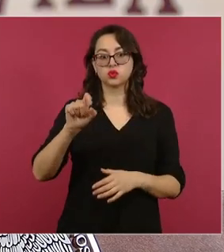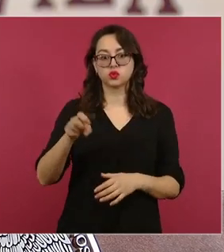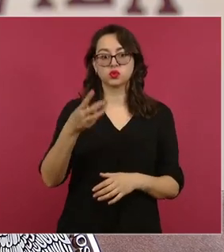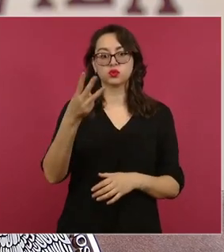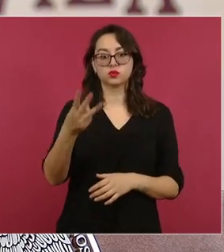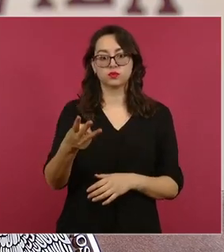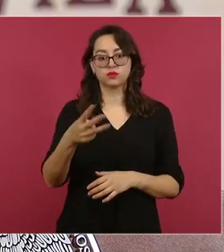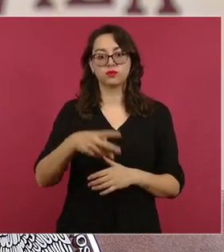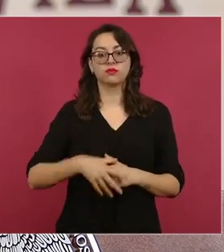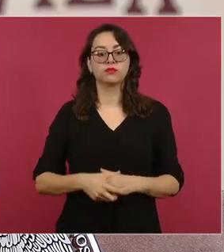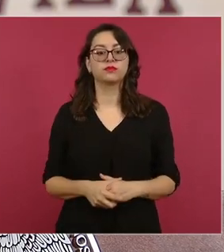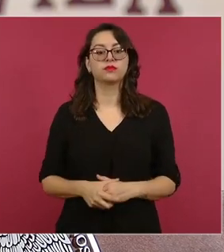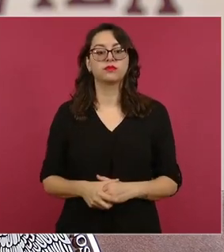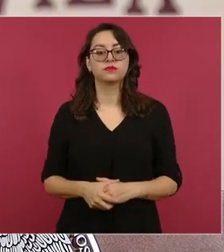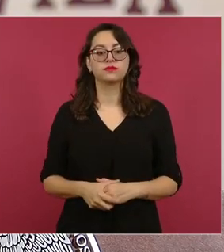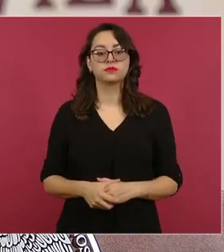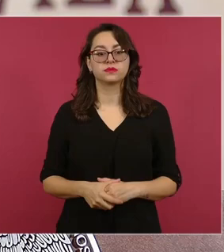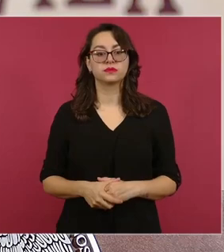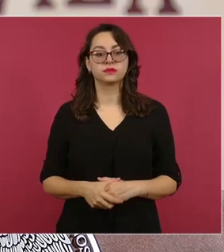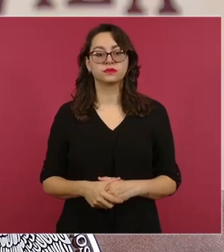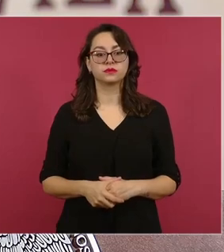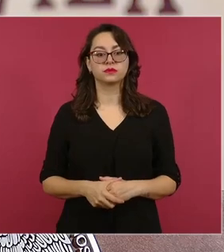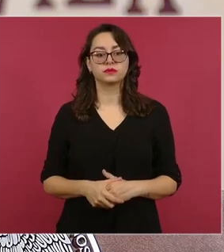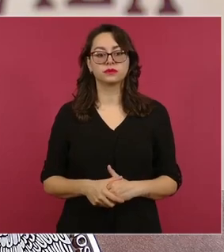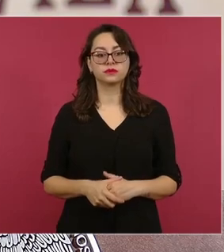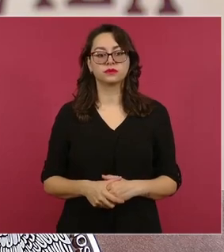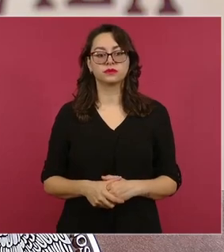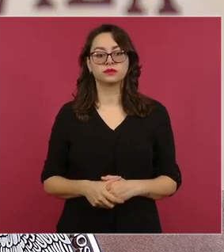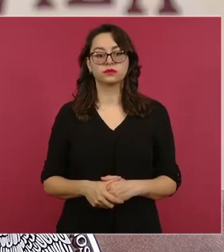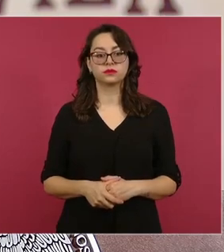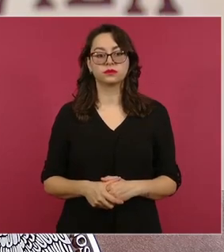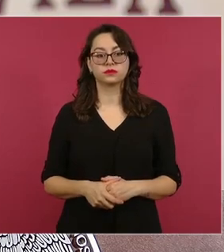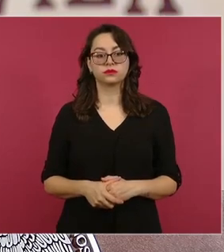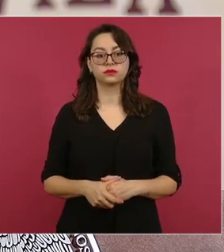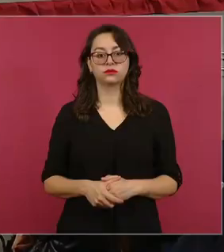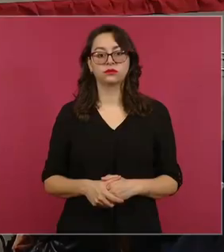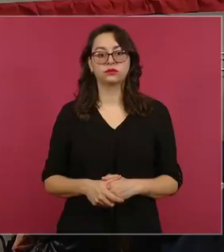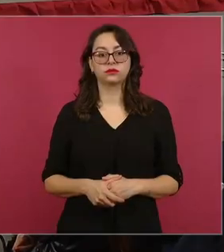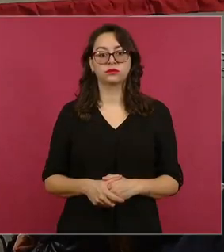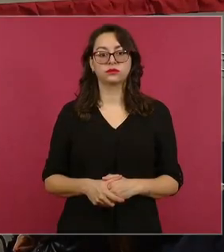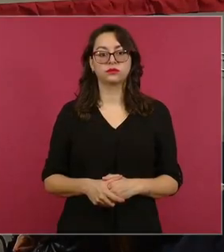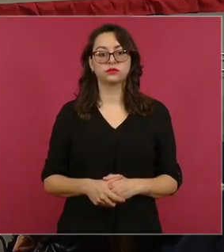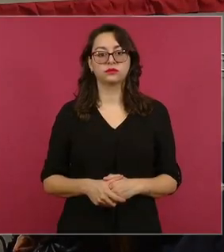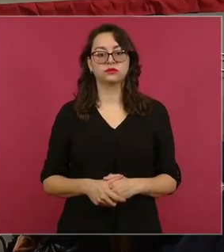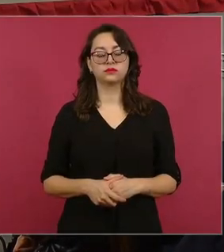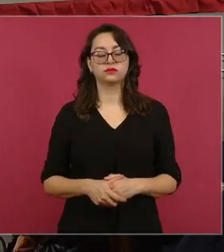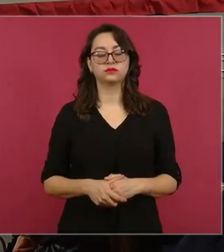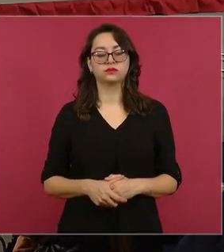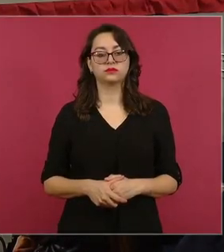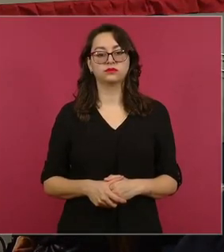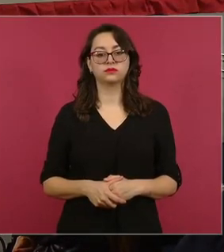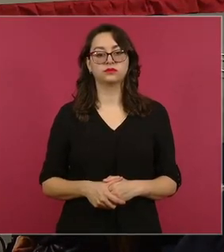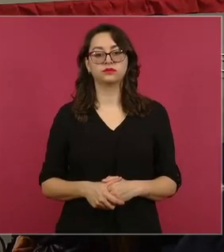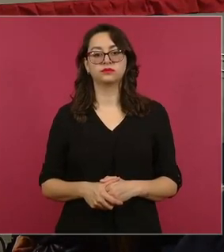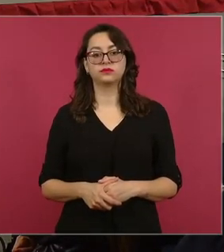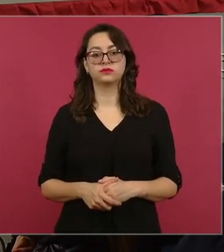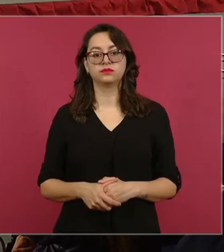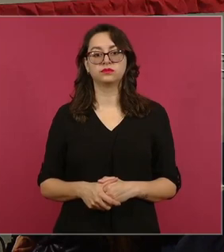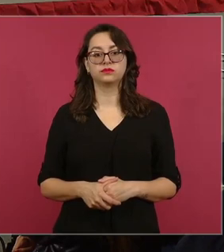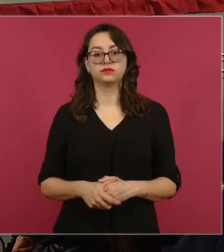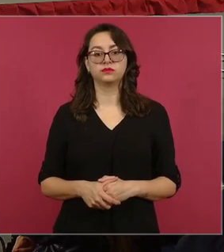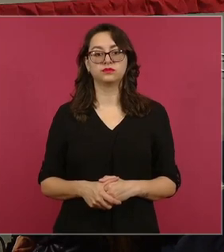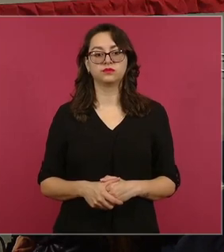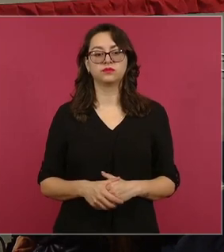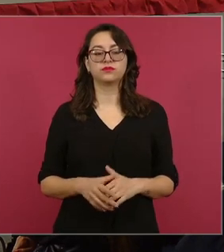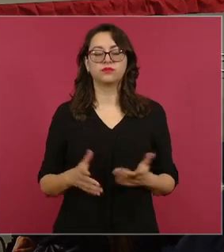2023. Y vamos a iniciar con una, vamos a iniciar de